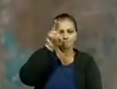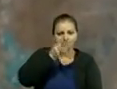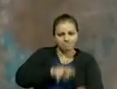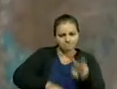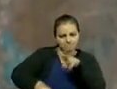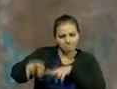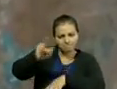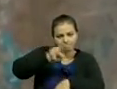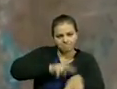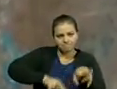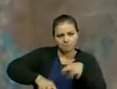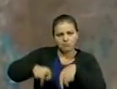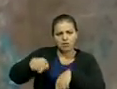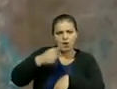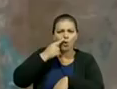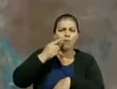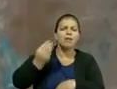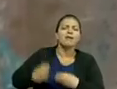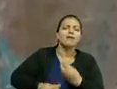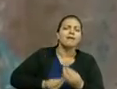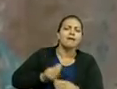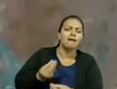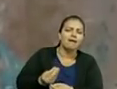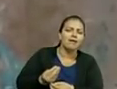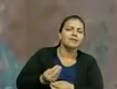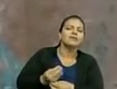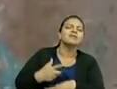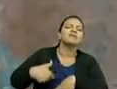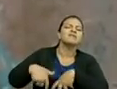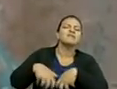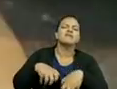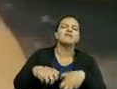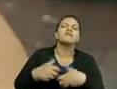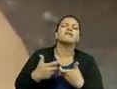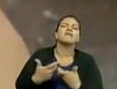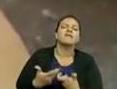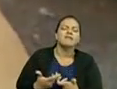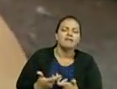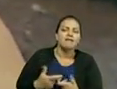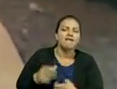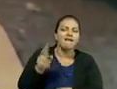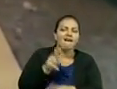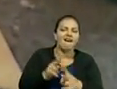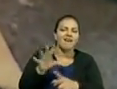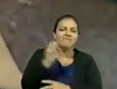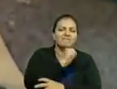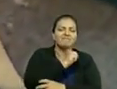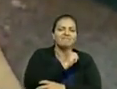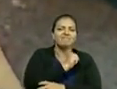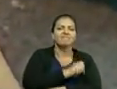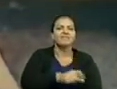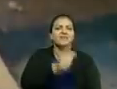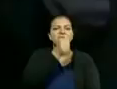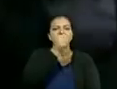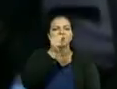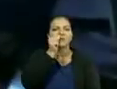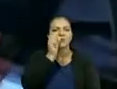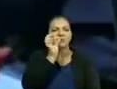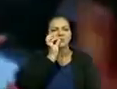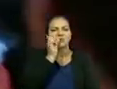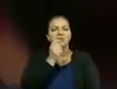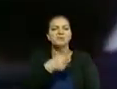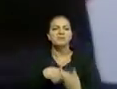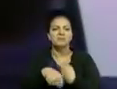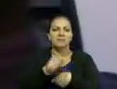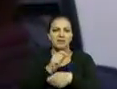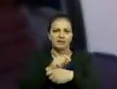son el seguimiento correspondiente y aquí tenemos ya los resultados. Su modus operandi sería por medio de llamadas. El hoy detenido entregaba